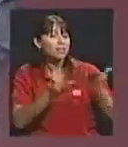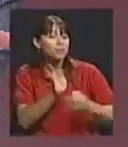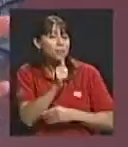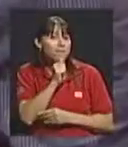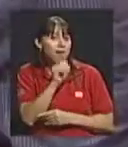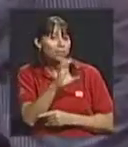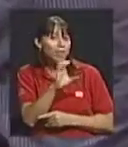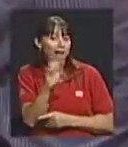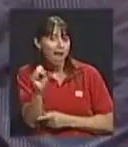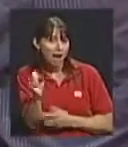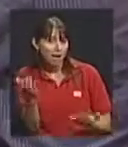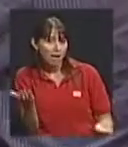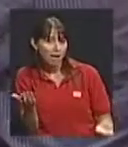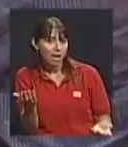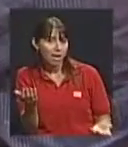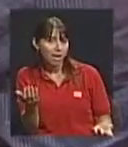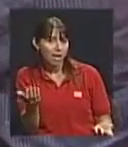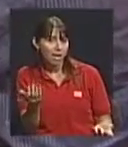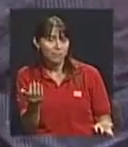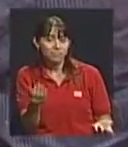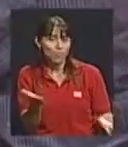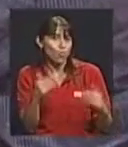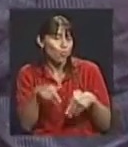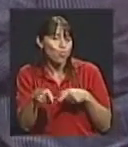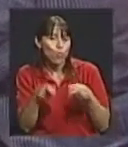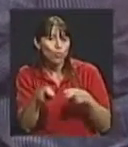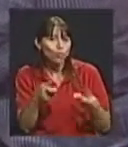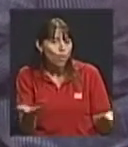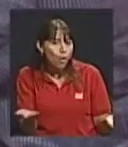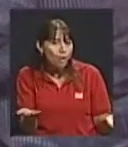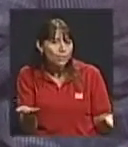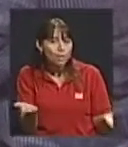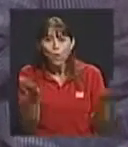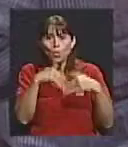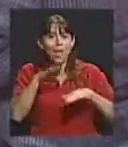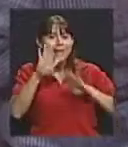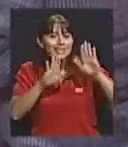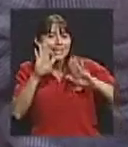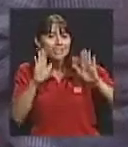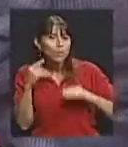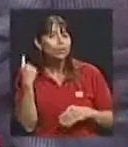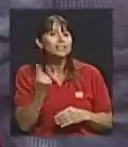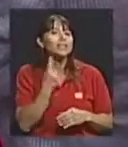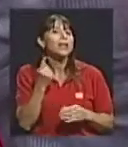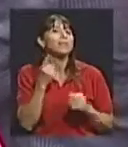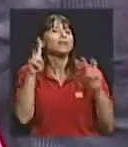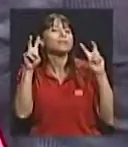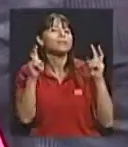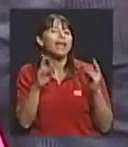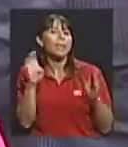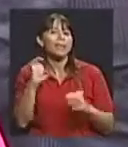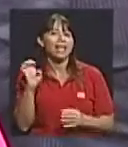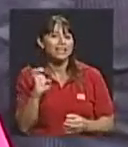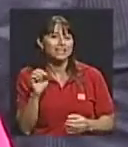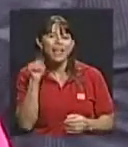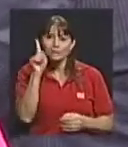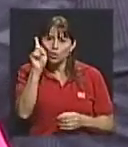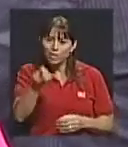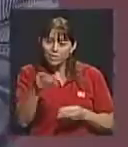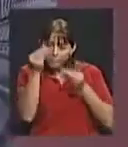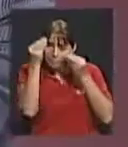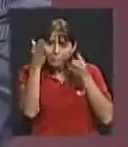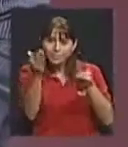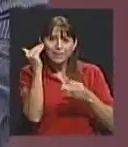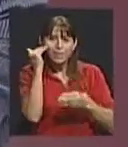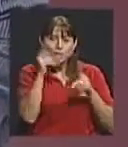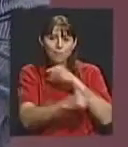seguro social sin controles sin licitación siempre por vía de emergencia eso debe saberlo el país bueno la compra de